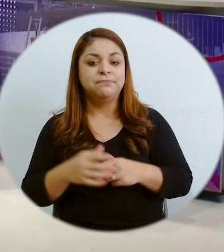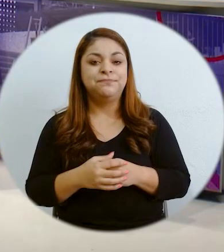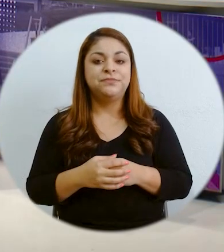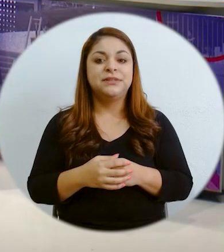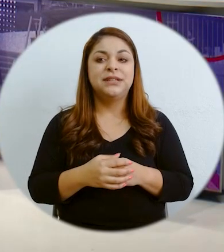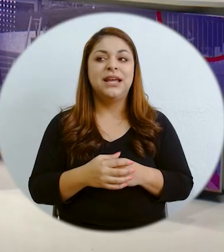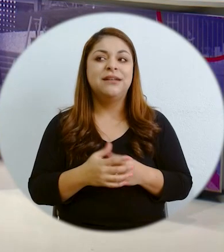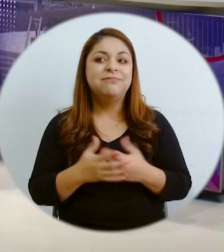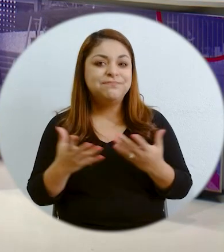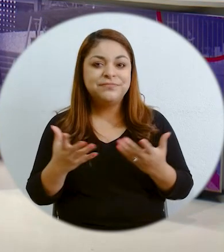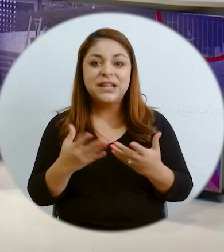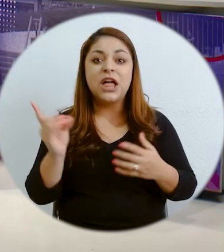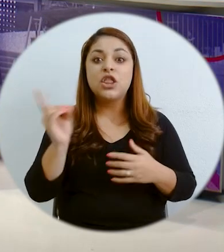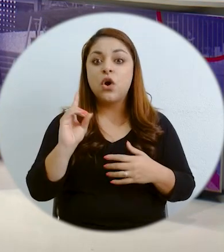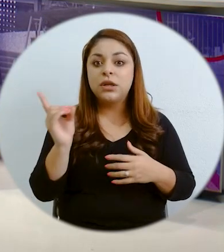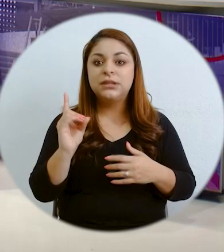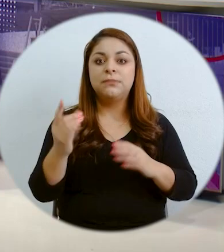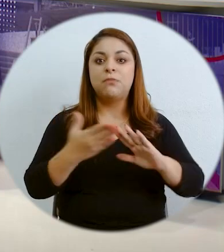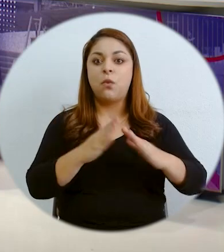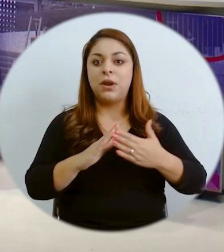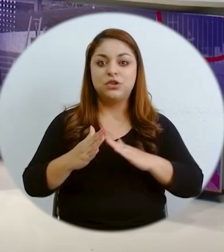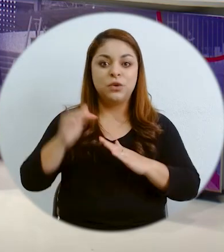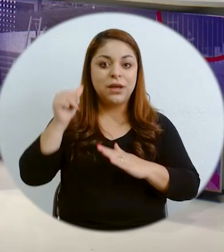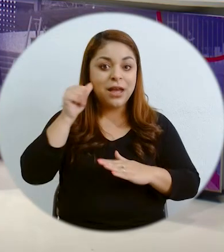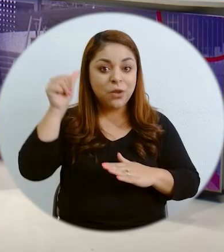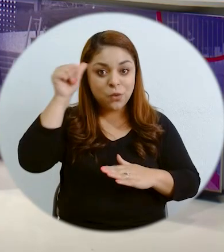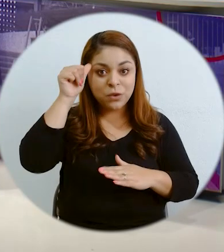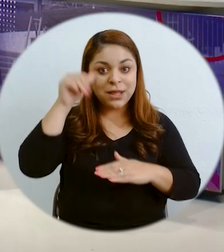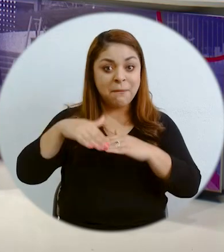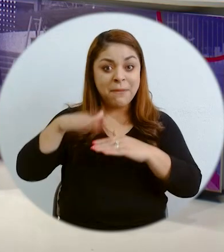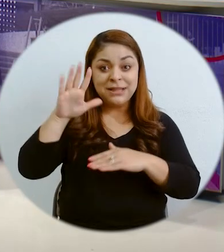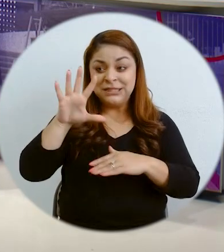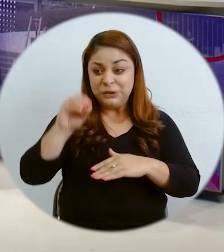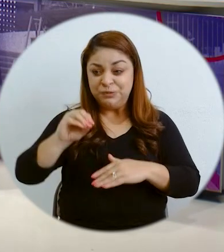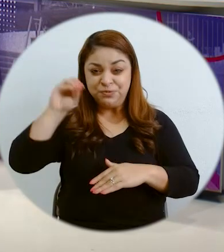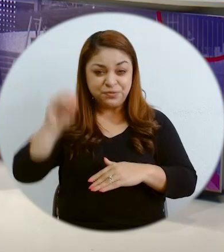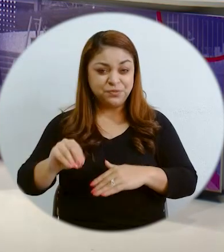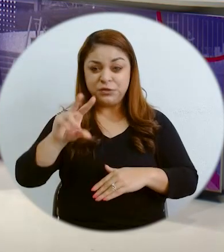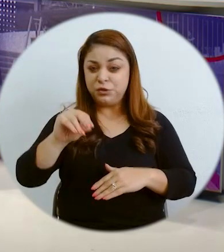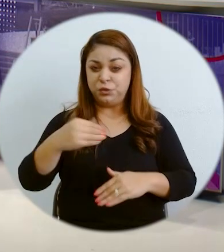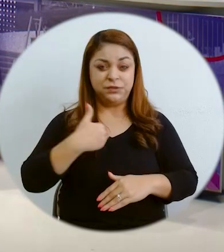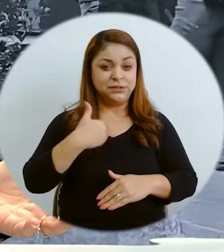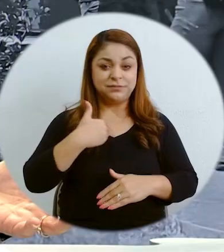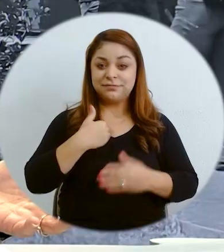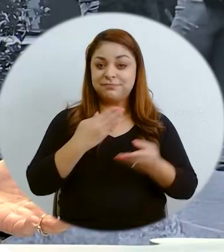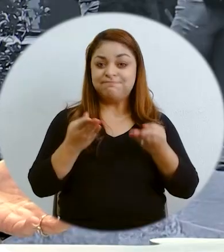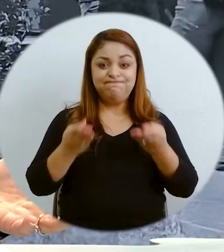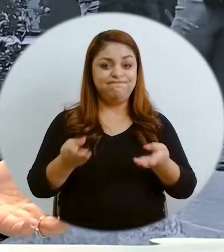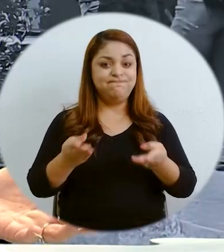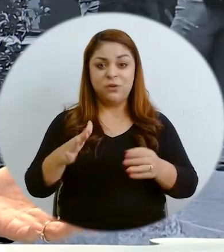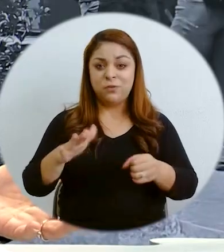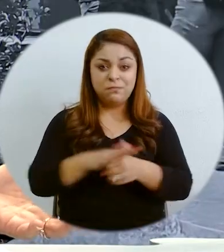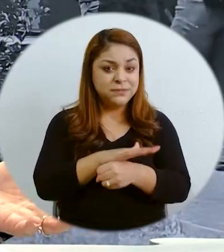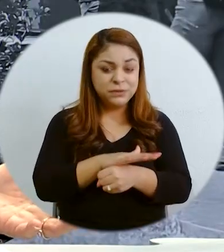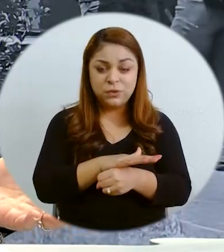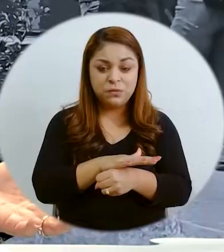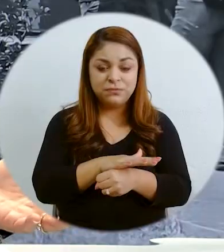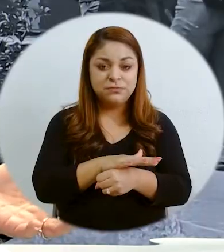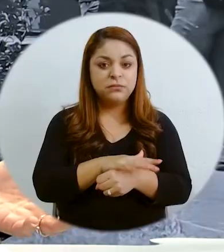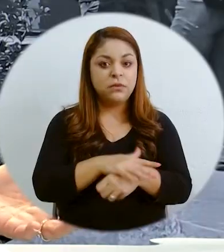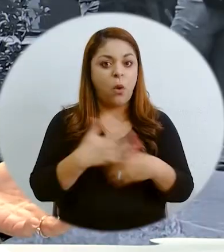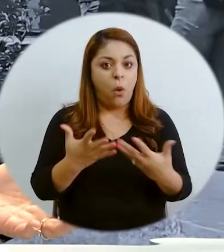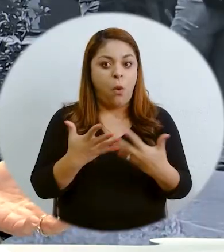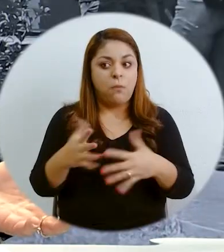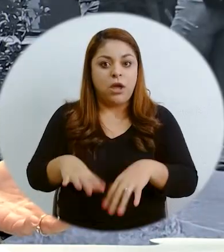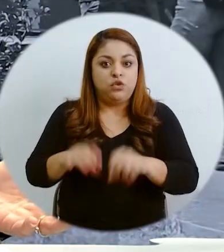moneda, de hasta dónde una población adulta de más del 50% que no tiene secundaria completa puede asumir